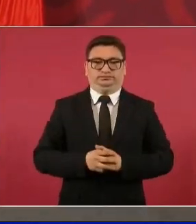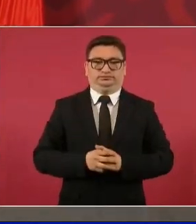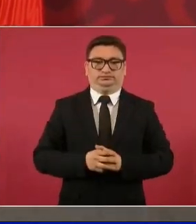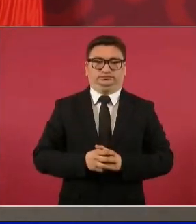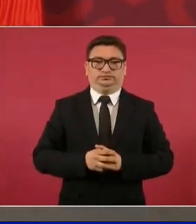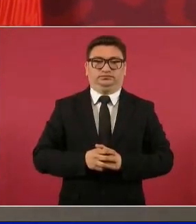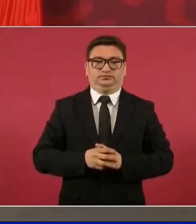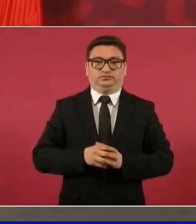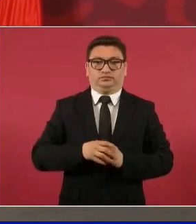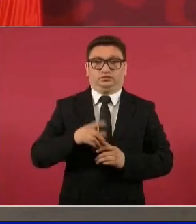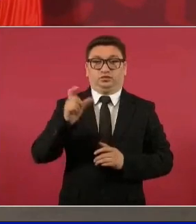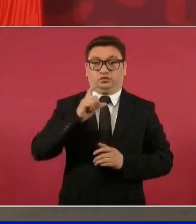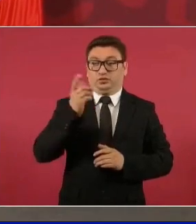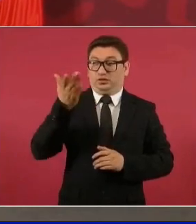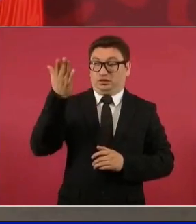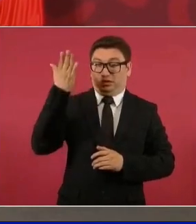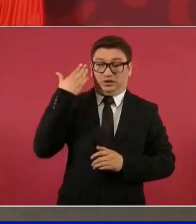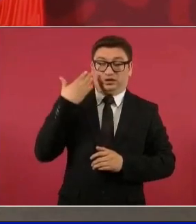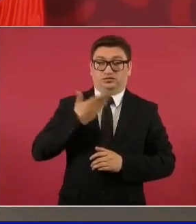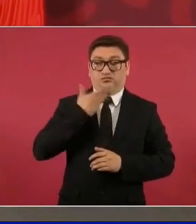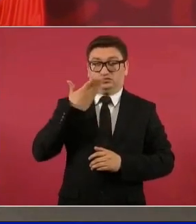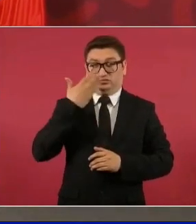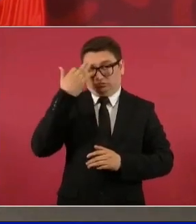en todo el periodo neoliberal,